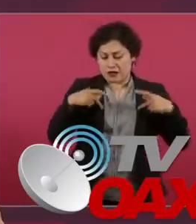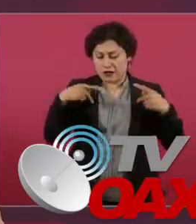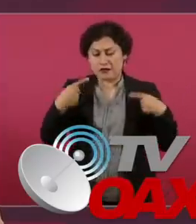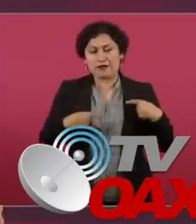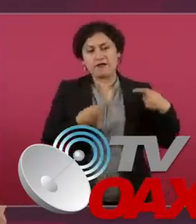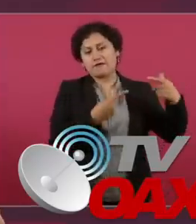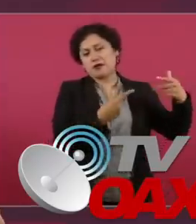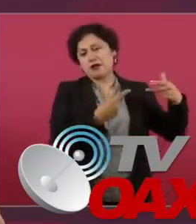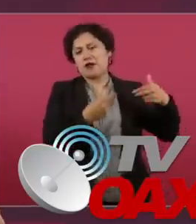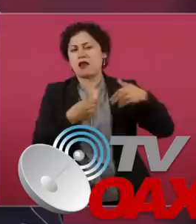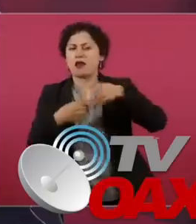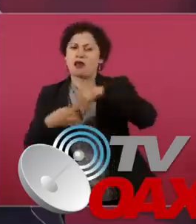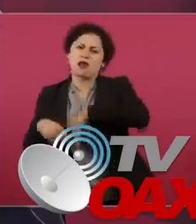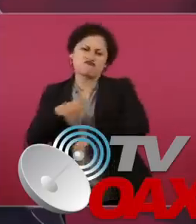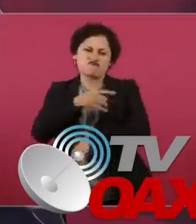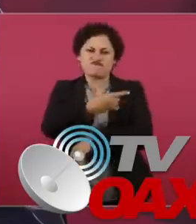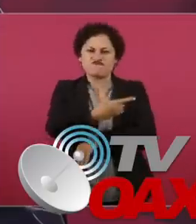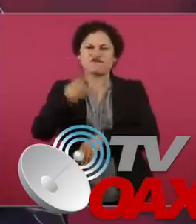Porfirio Díaz también